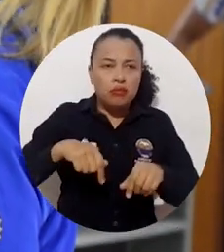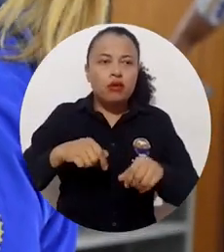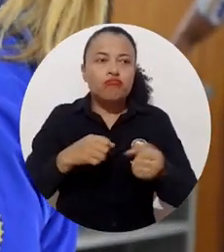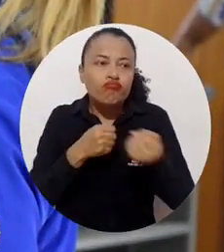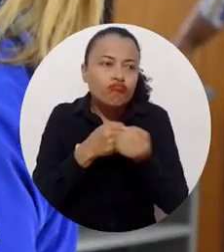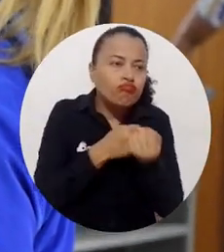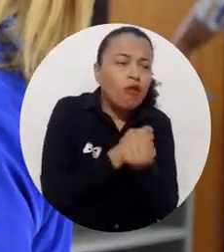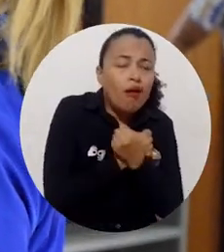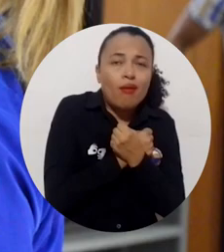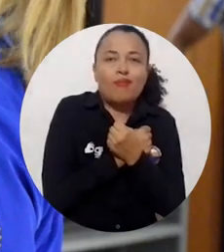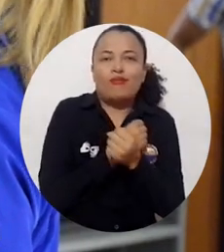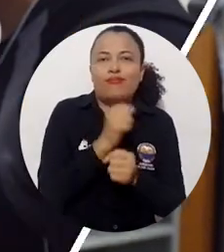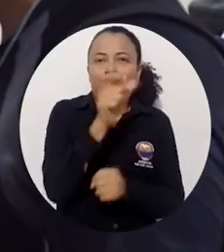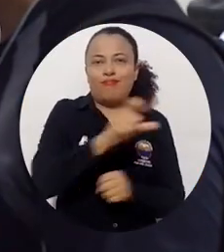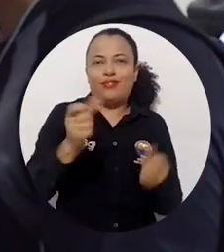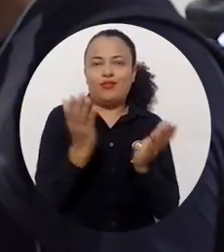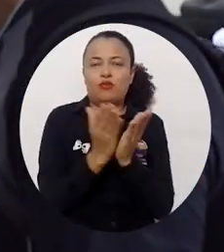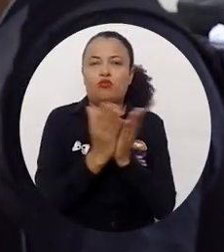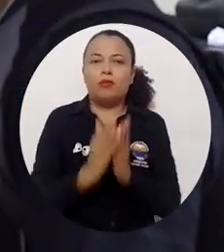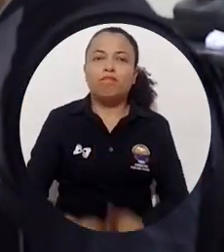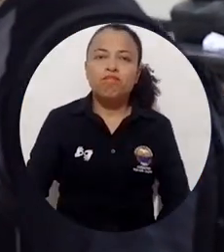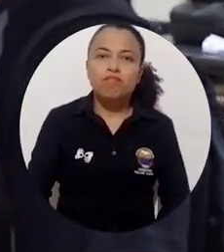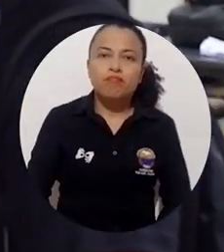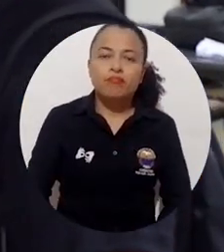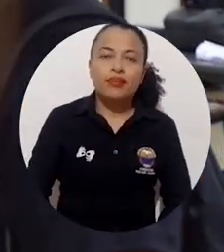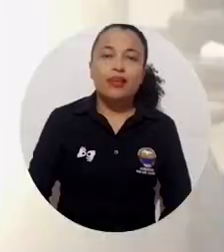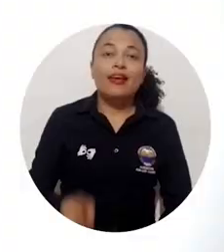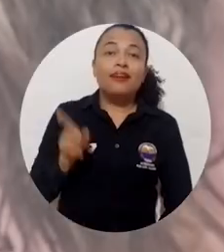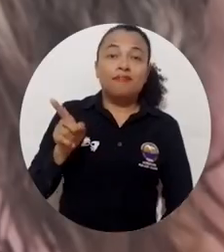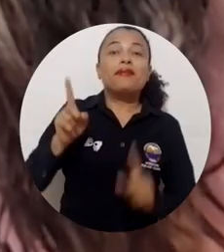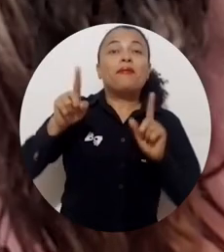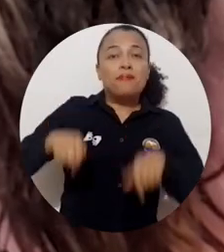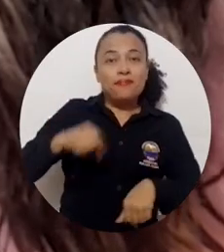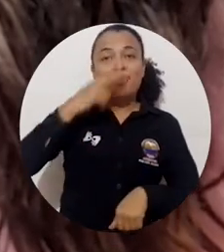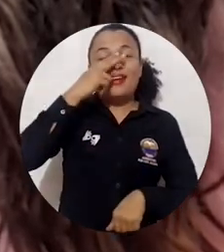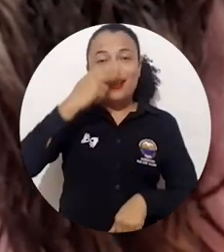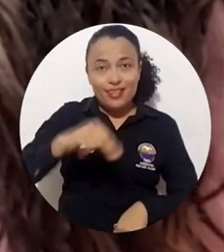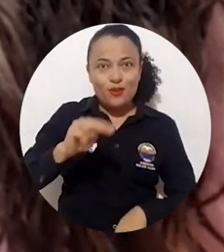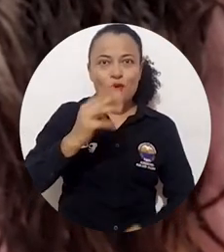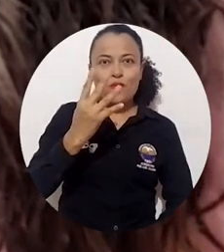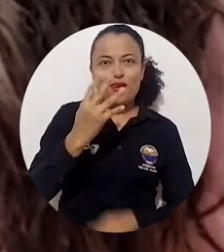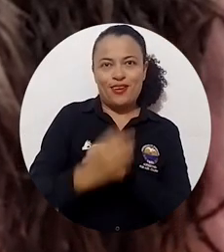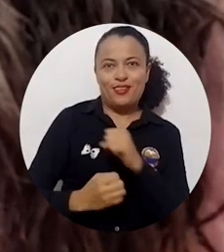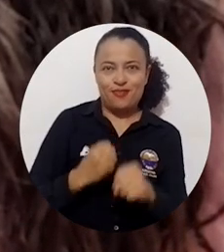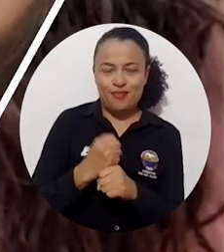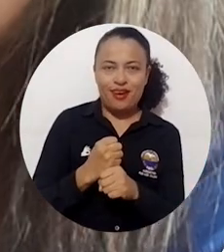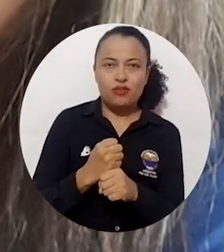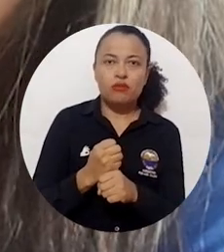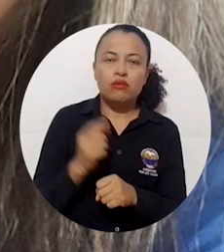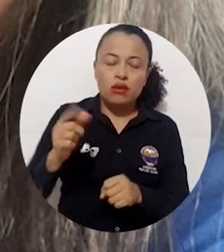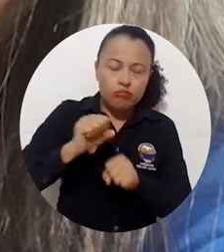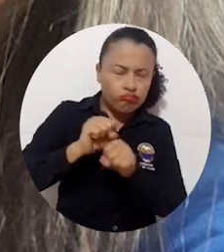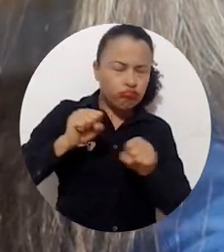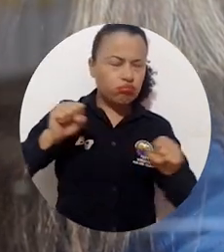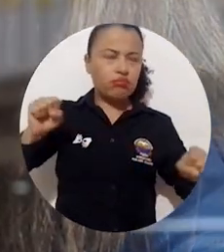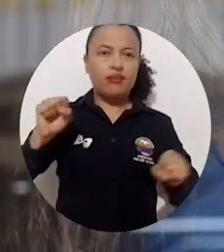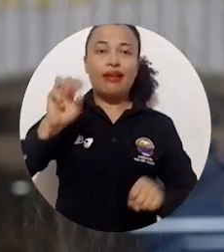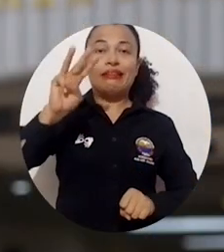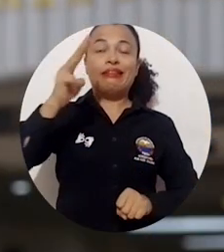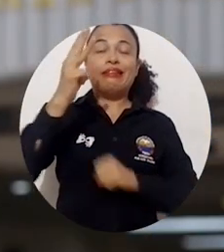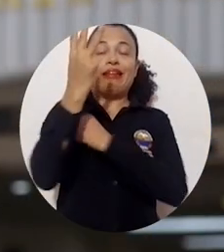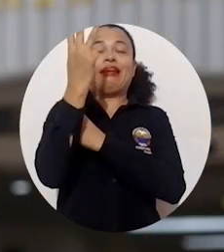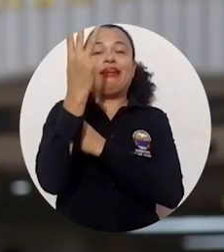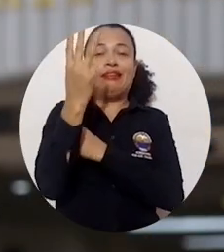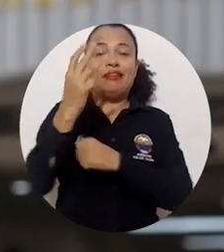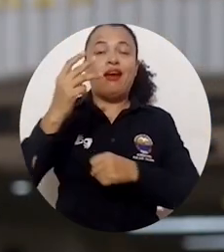logramos hacer con amor para todo el público estudiantil de la Universidad Magdalena. Y por si fuera poco, es madre de un pequeño de 4 años. Me